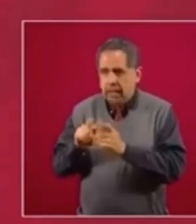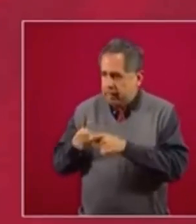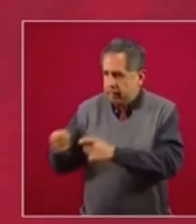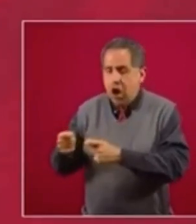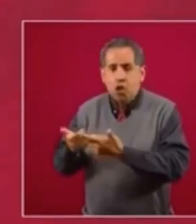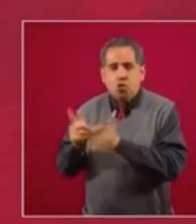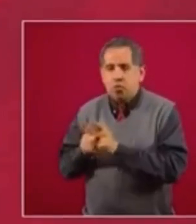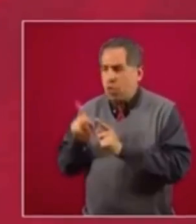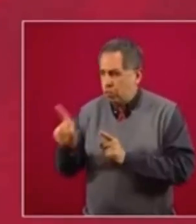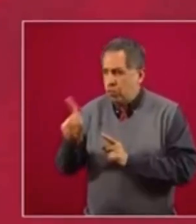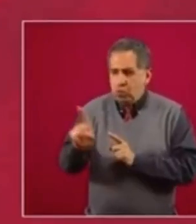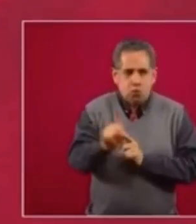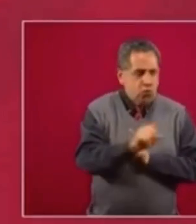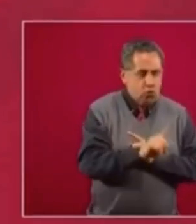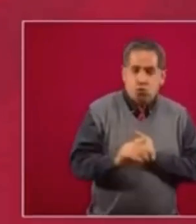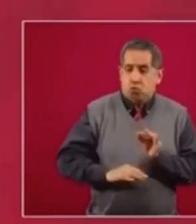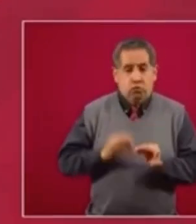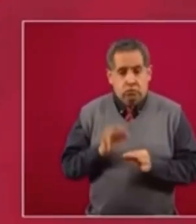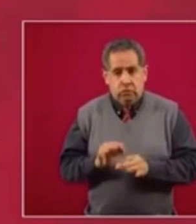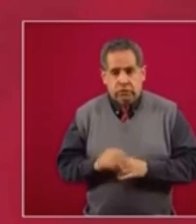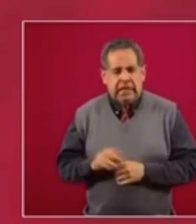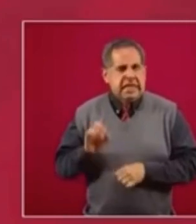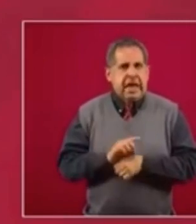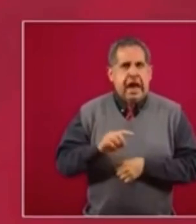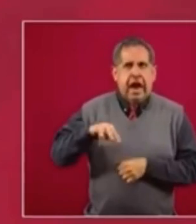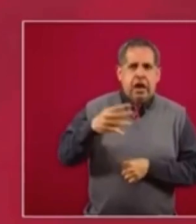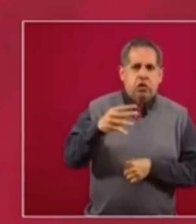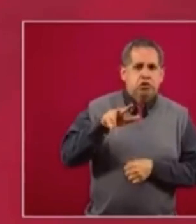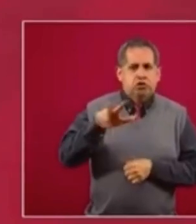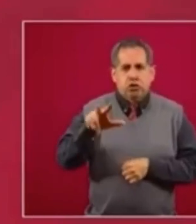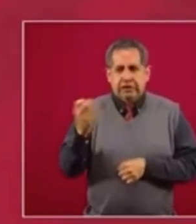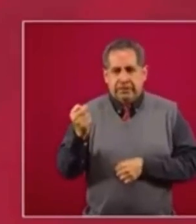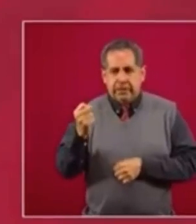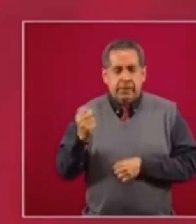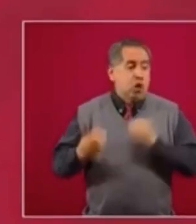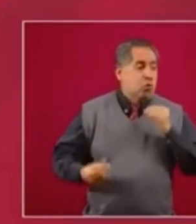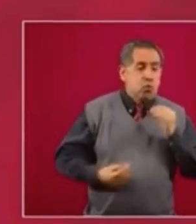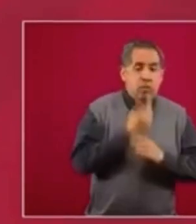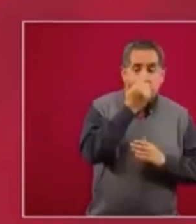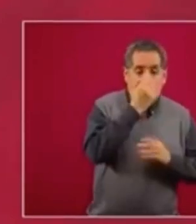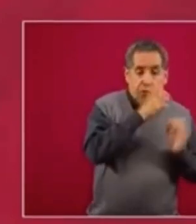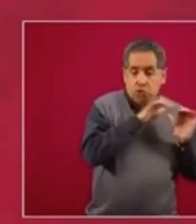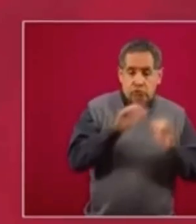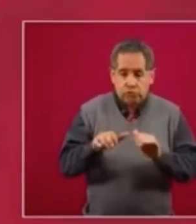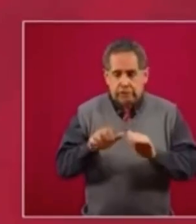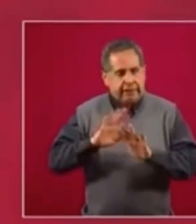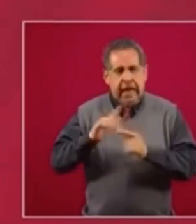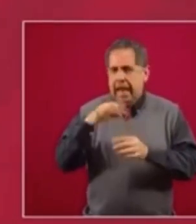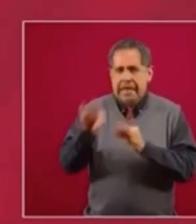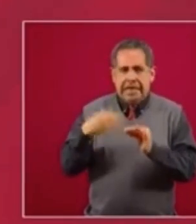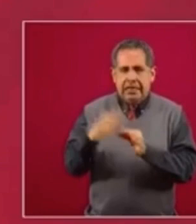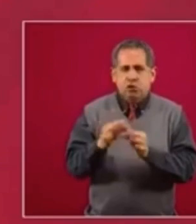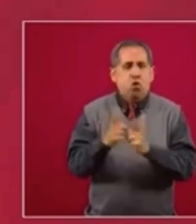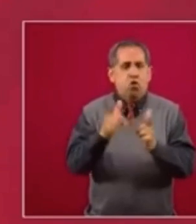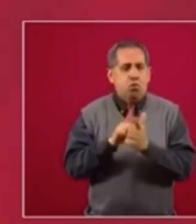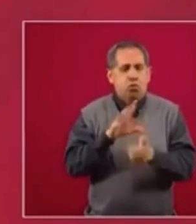y el 14 y 18 de septiembre los de nuevo ingreso. Entonces vamos a tener ya los grupos